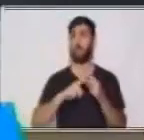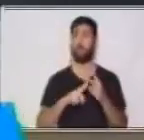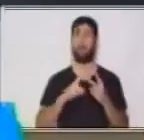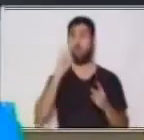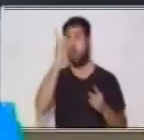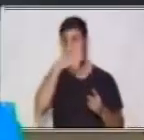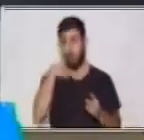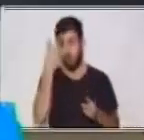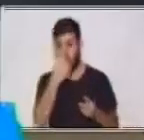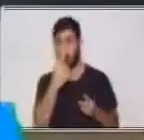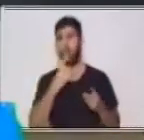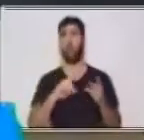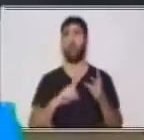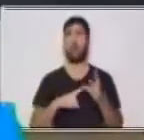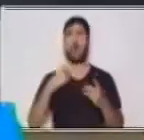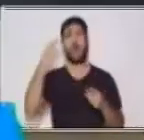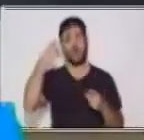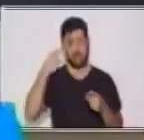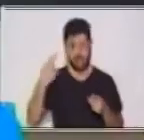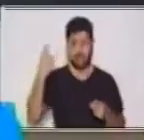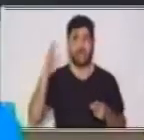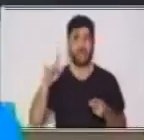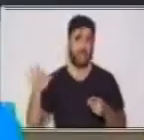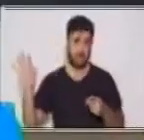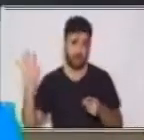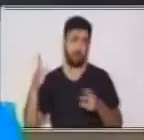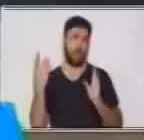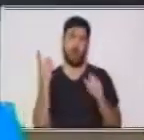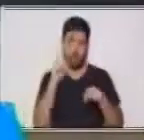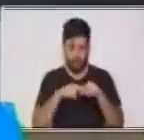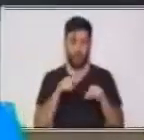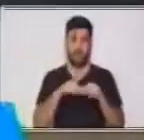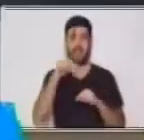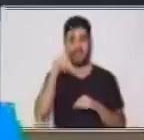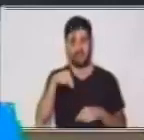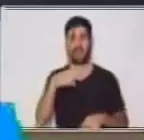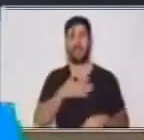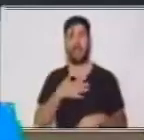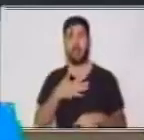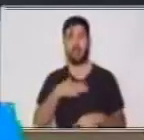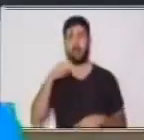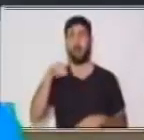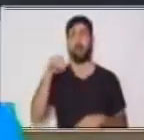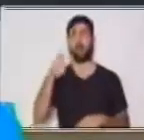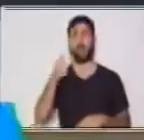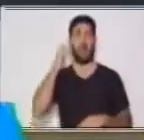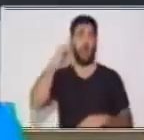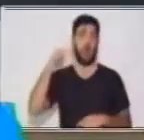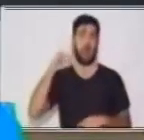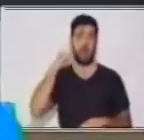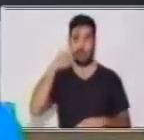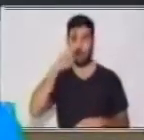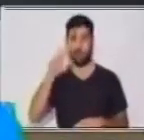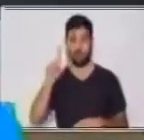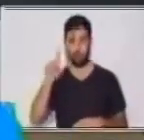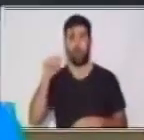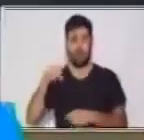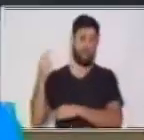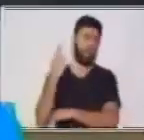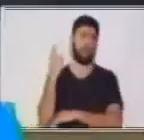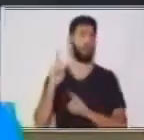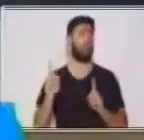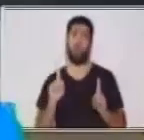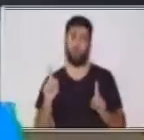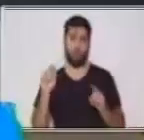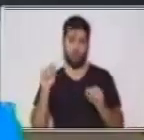horas, podrían ser días. Eso en este momento no es de relevancia para nosotros, cuanto a aprender